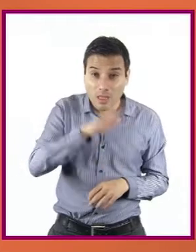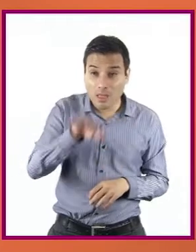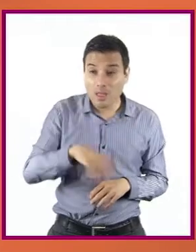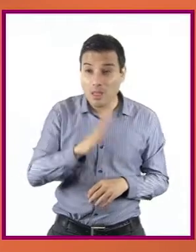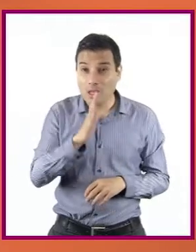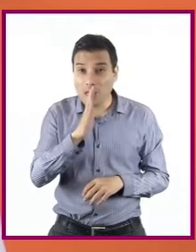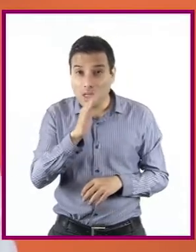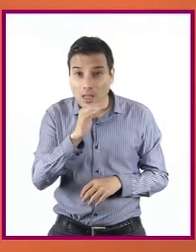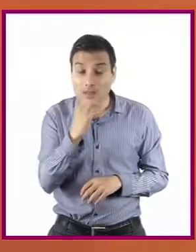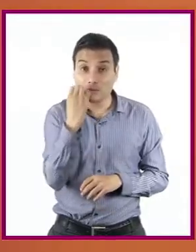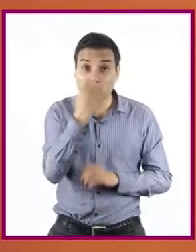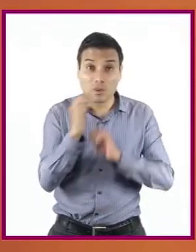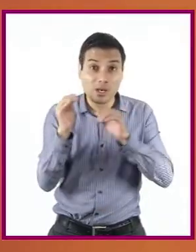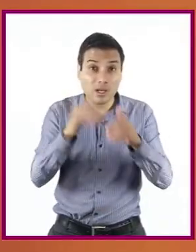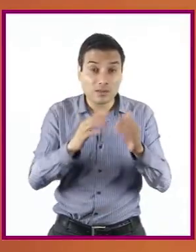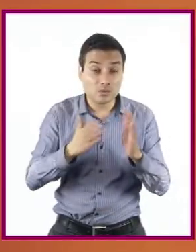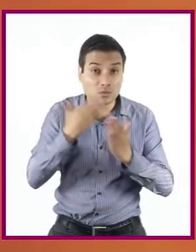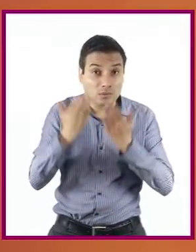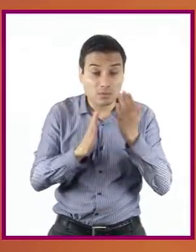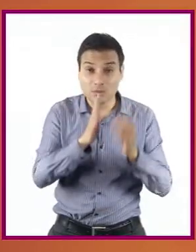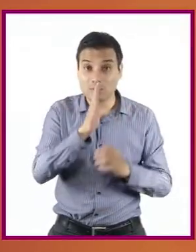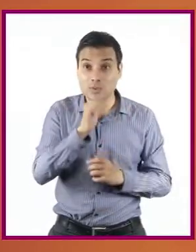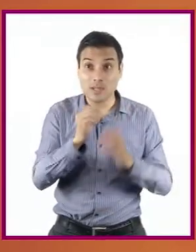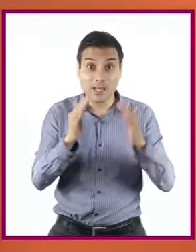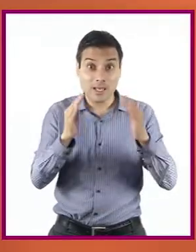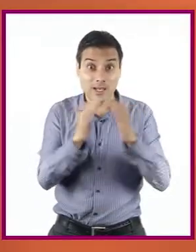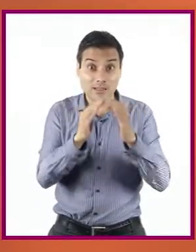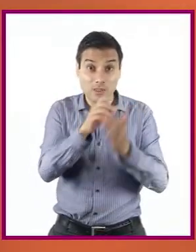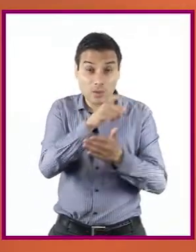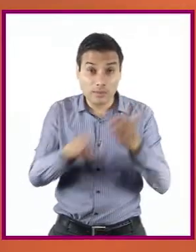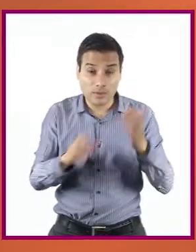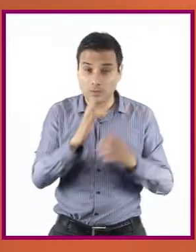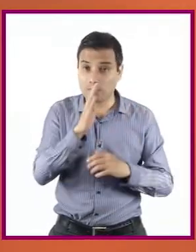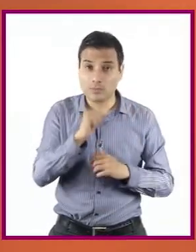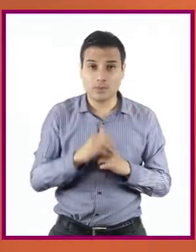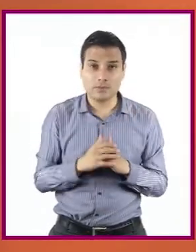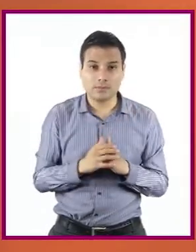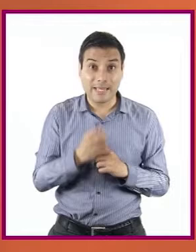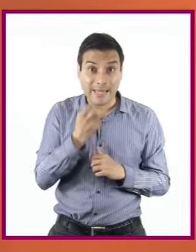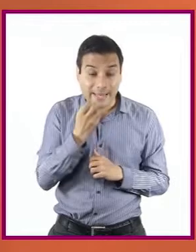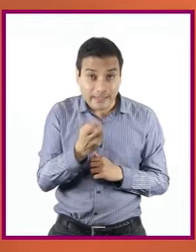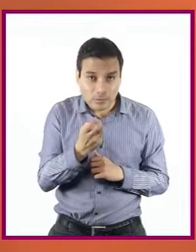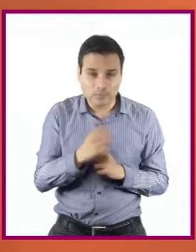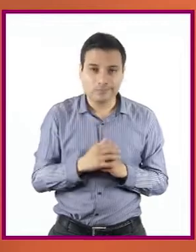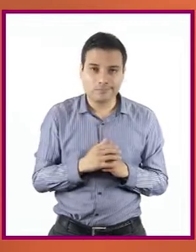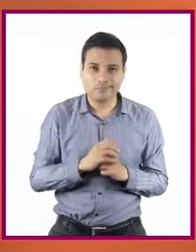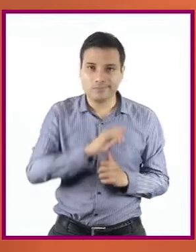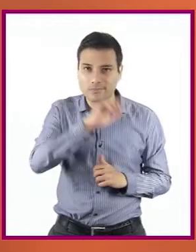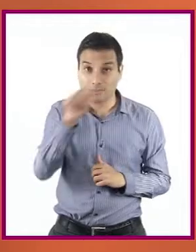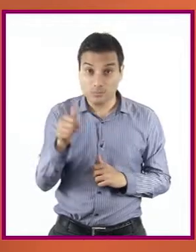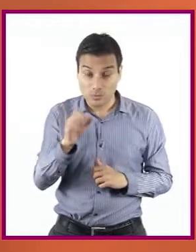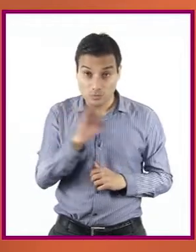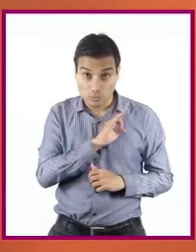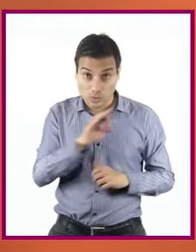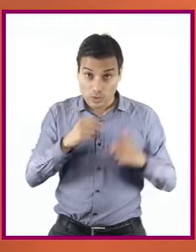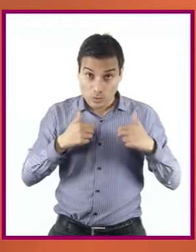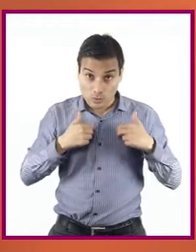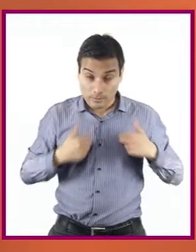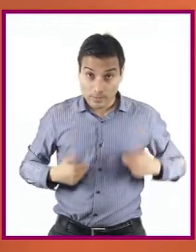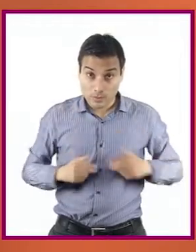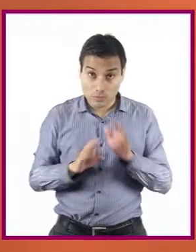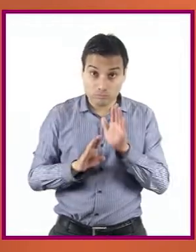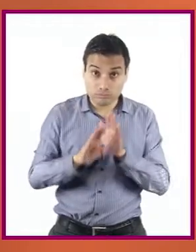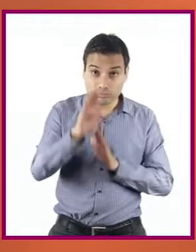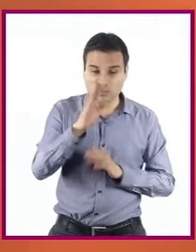una escuela o bien tener acceso a una vivienda digna. Esta segregación limita su posibilidad de crecimiento humano y atenta contra